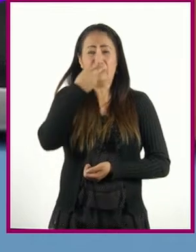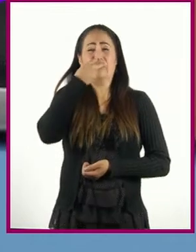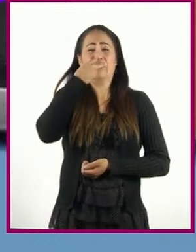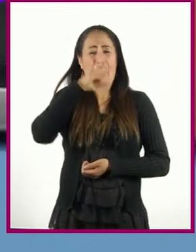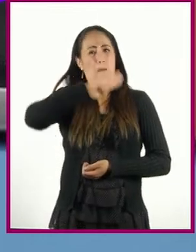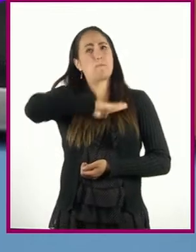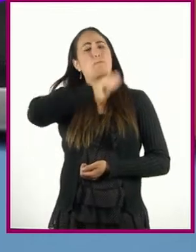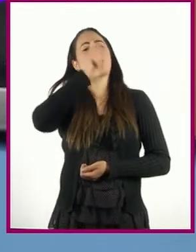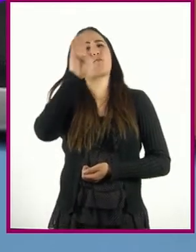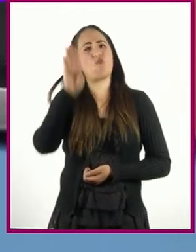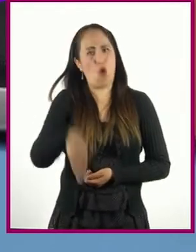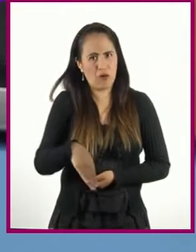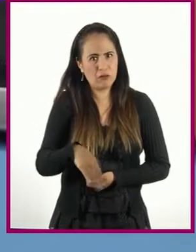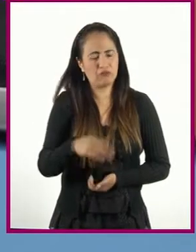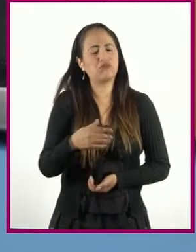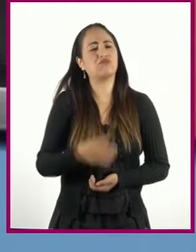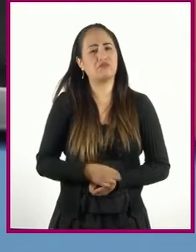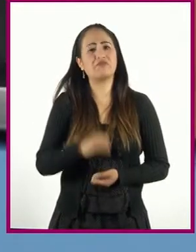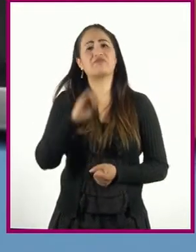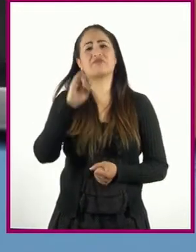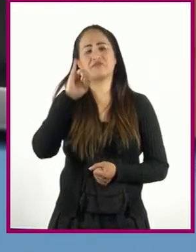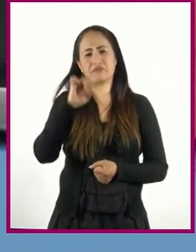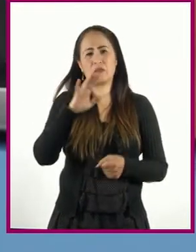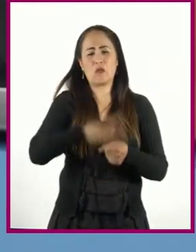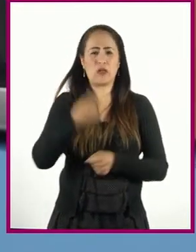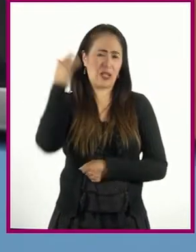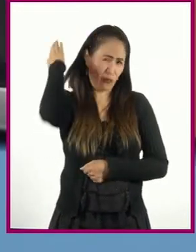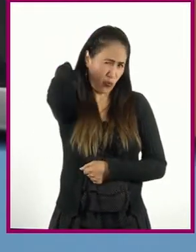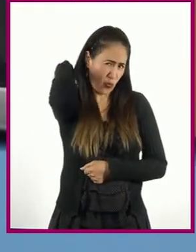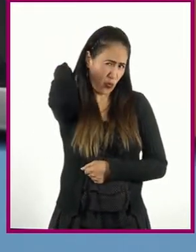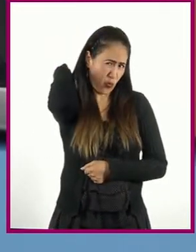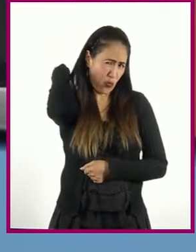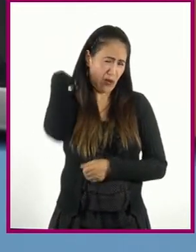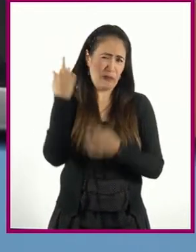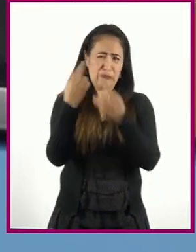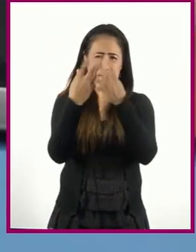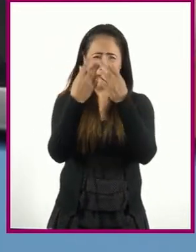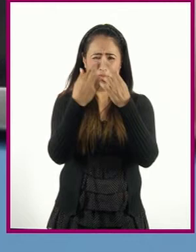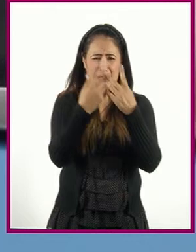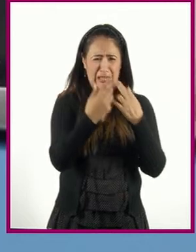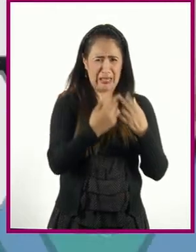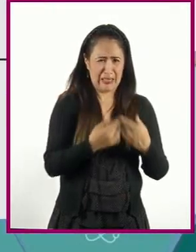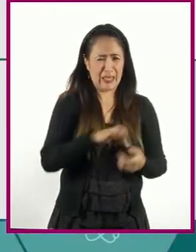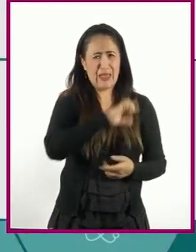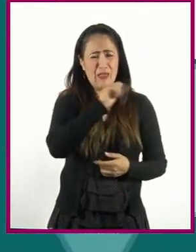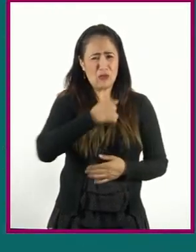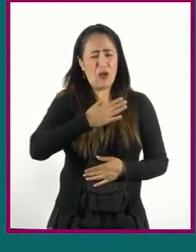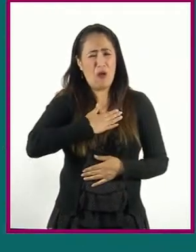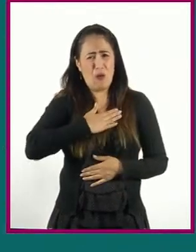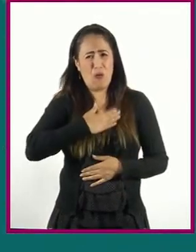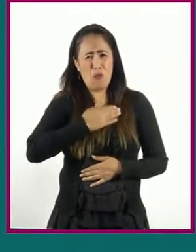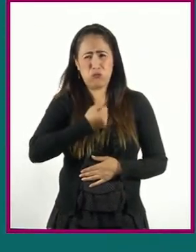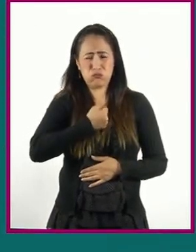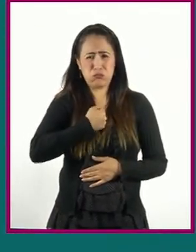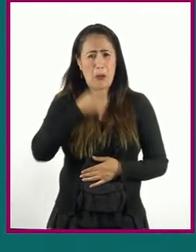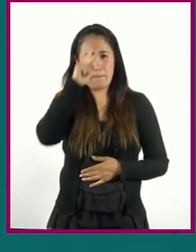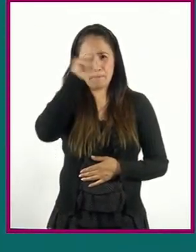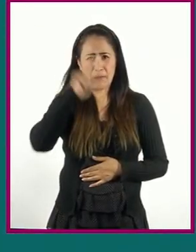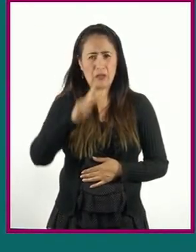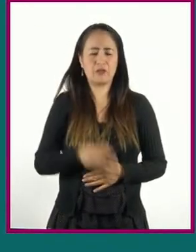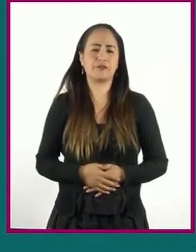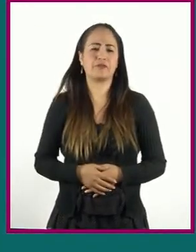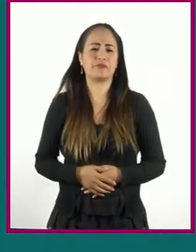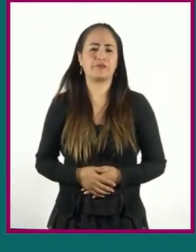Esto se debe a que daña el tejido pulmonar y puede desencadenar una neumonía. Una vez que